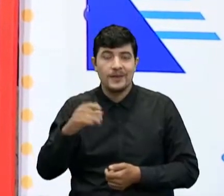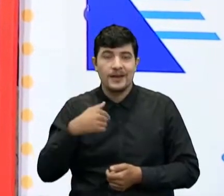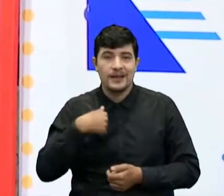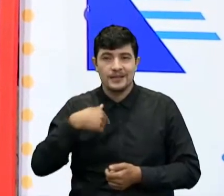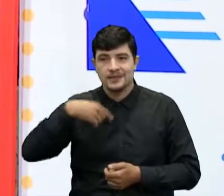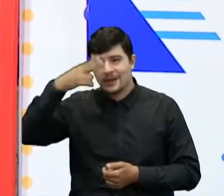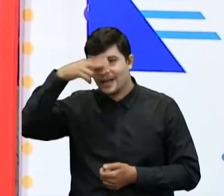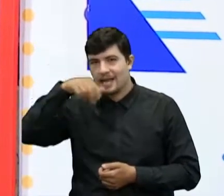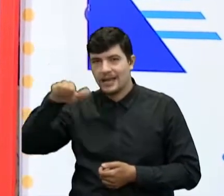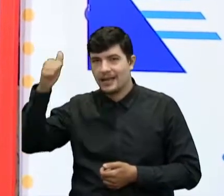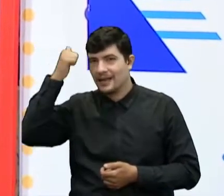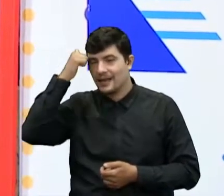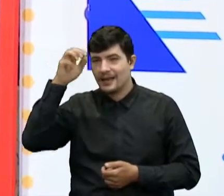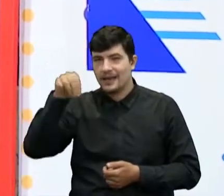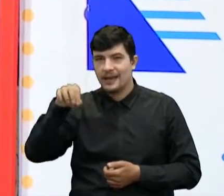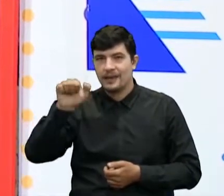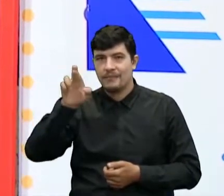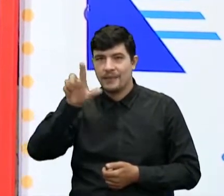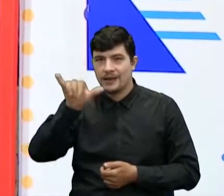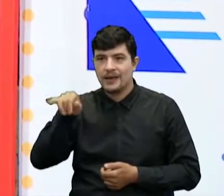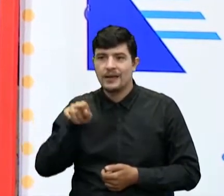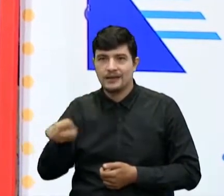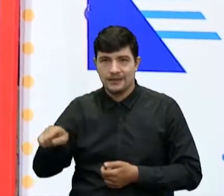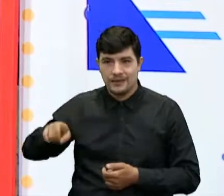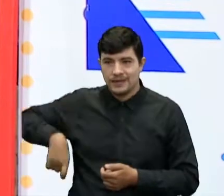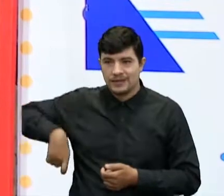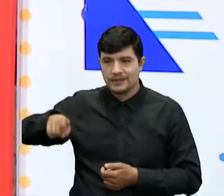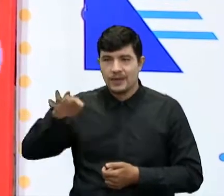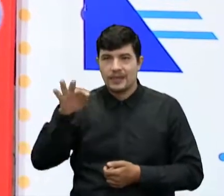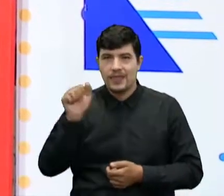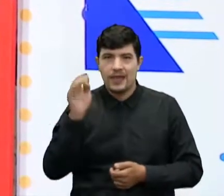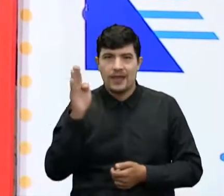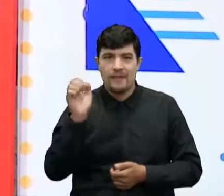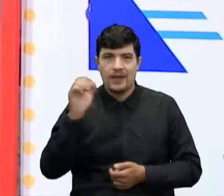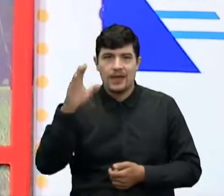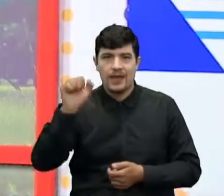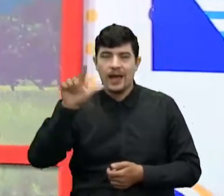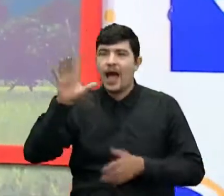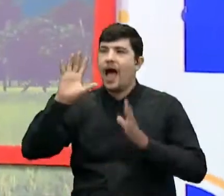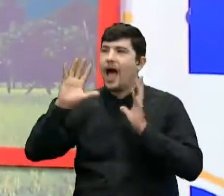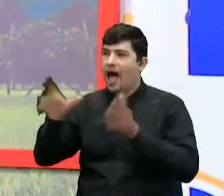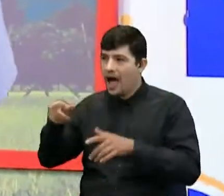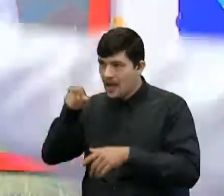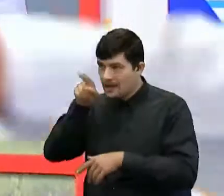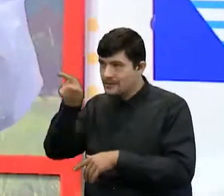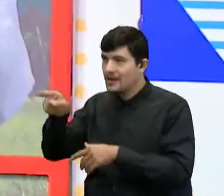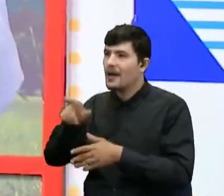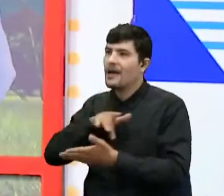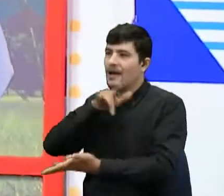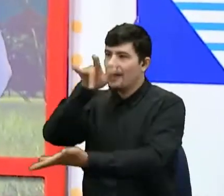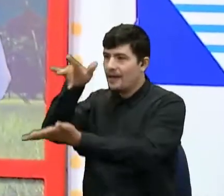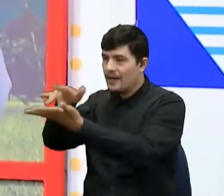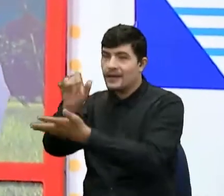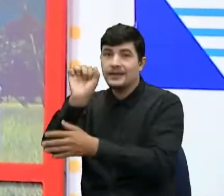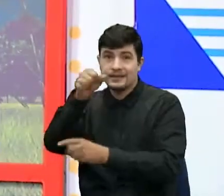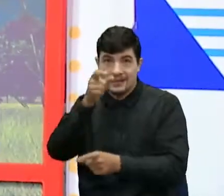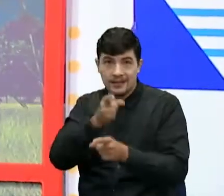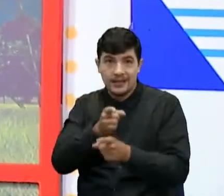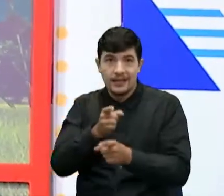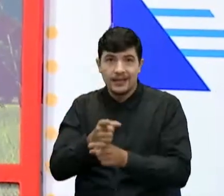la hija De la profesora Marley De la escuela Altavacal Ah, allá ¿Dónde vamos a ir? Sí, señor